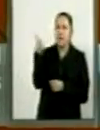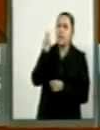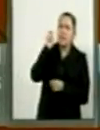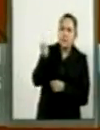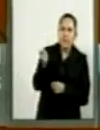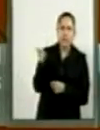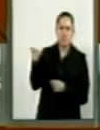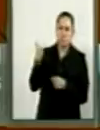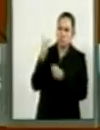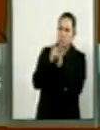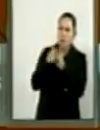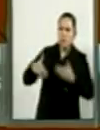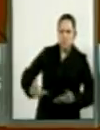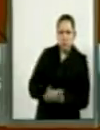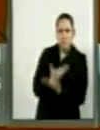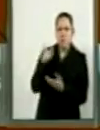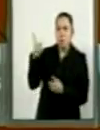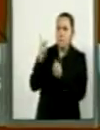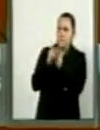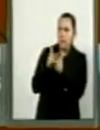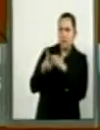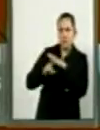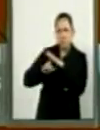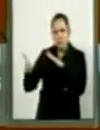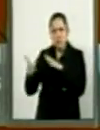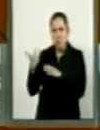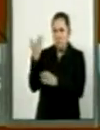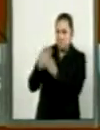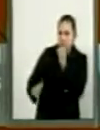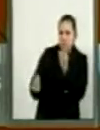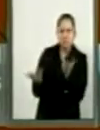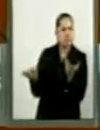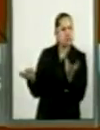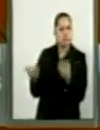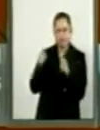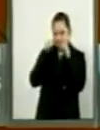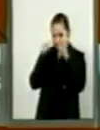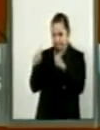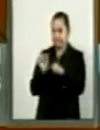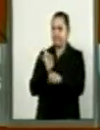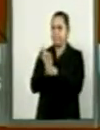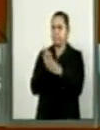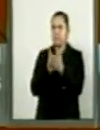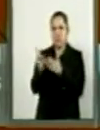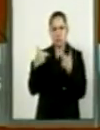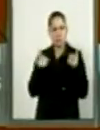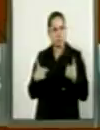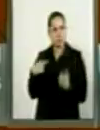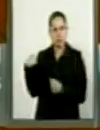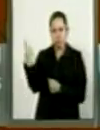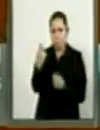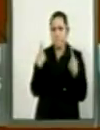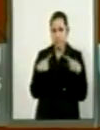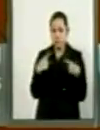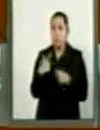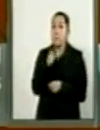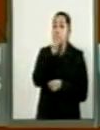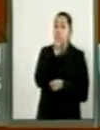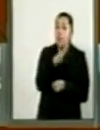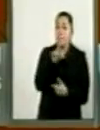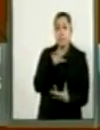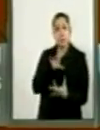de su nacionalidad. Legislar en materia de derechos humanos y en particular del derecho internacional humanitario